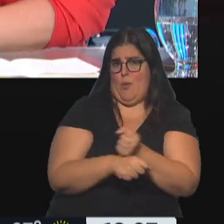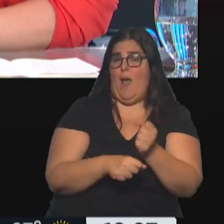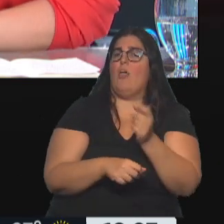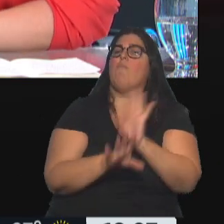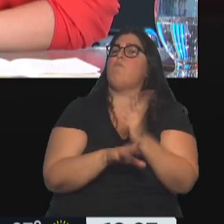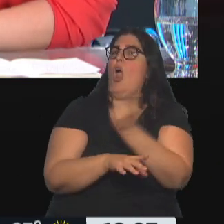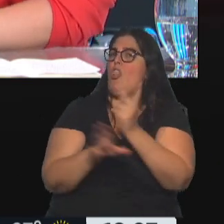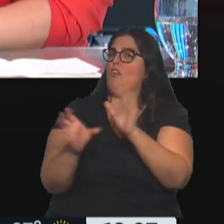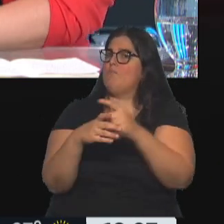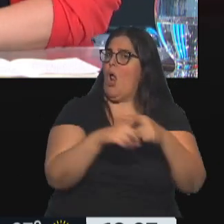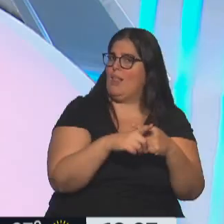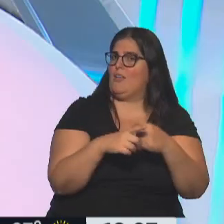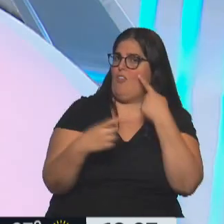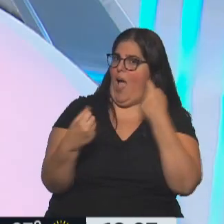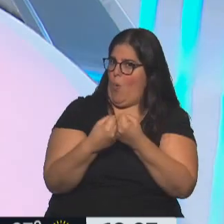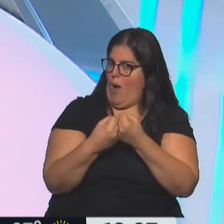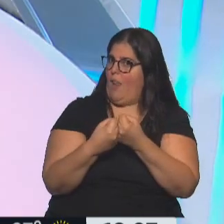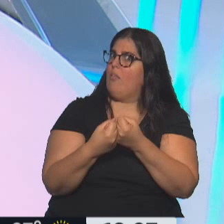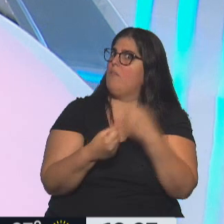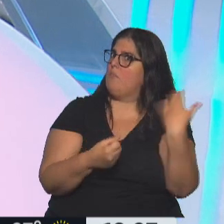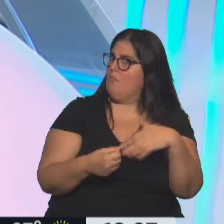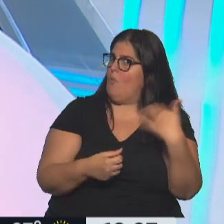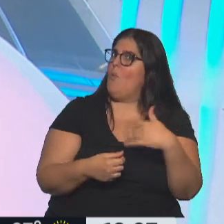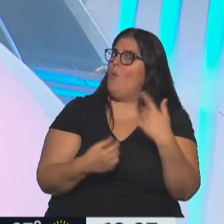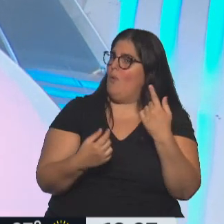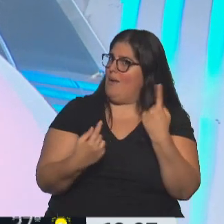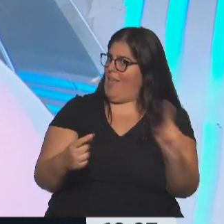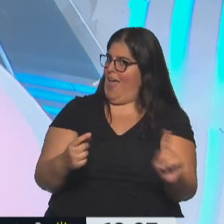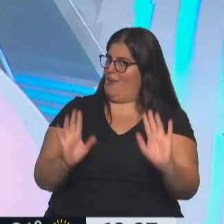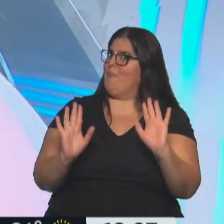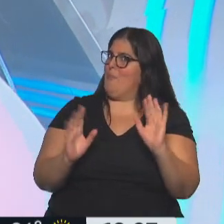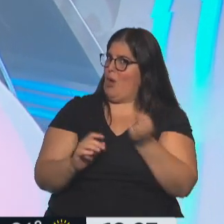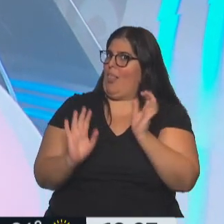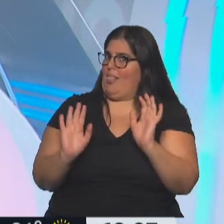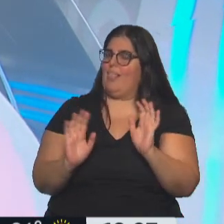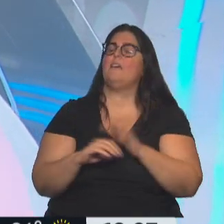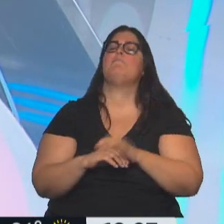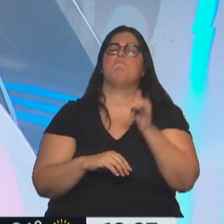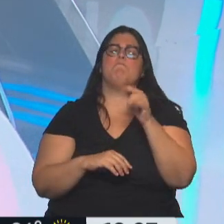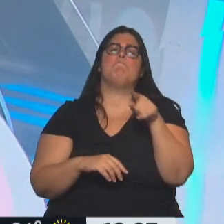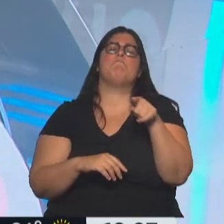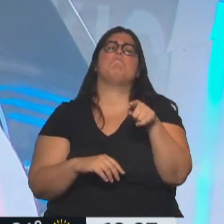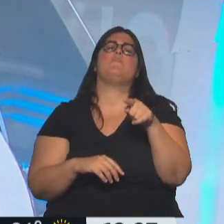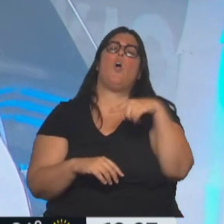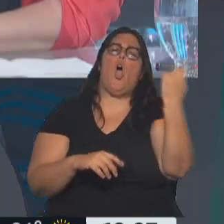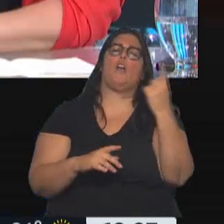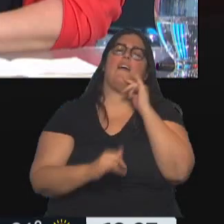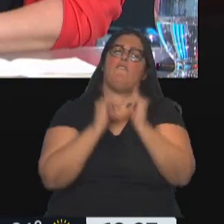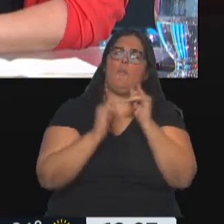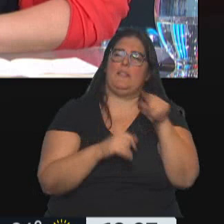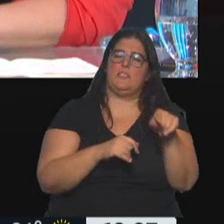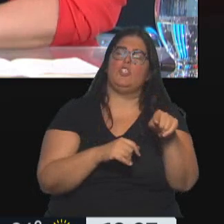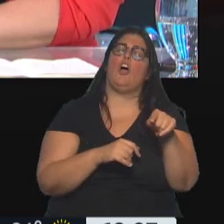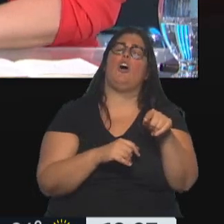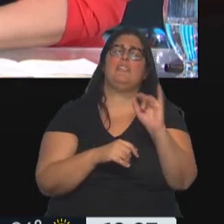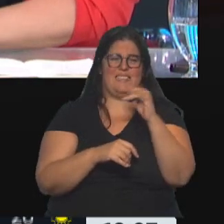acuerdo. Se pusieron de acuerdo en un contexto de campaña electoral. Claro. Y de hecho es interesante, hay otro dato, porque si